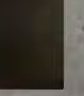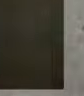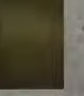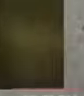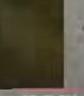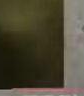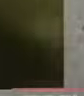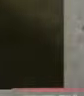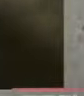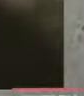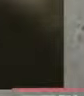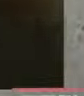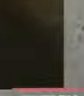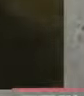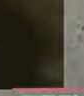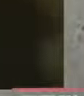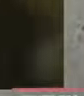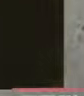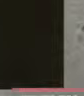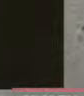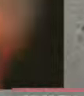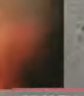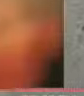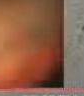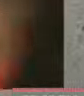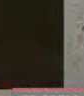yo soy colombiana y ustedes ven el arte